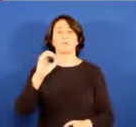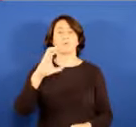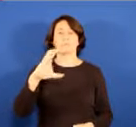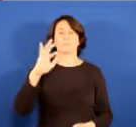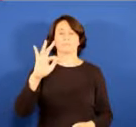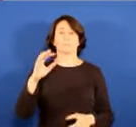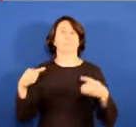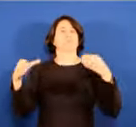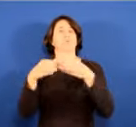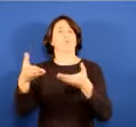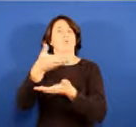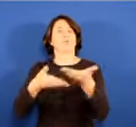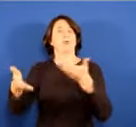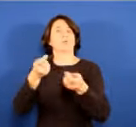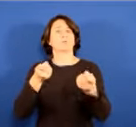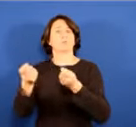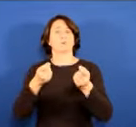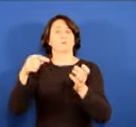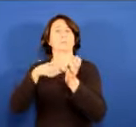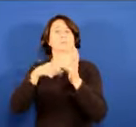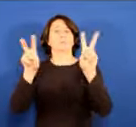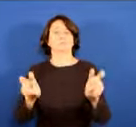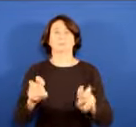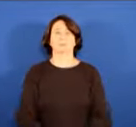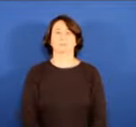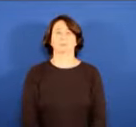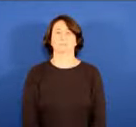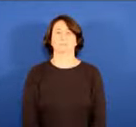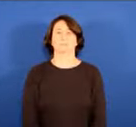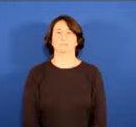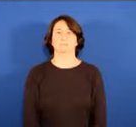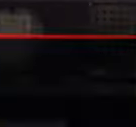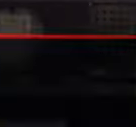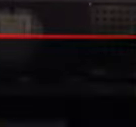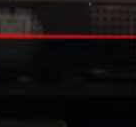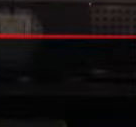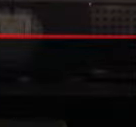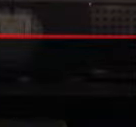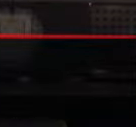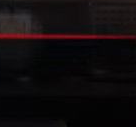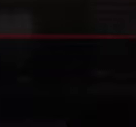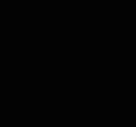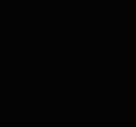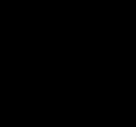posterior aprobación en el Consejo de Gobierno de la Diputación Foral Vizcaína y su remisión a las Juntas Generales.